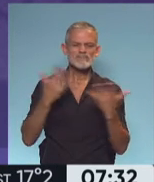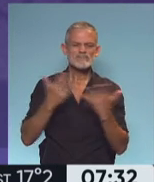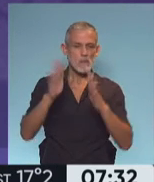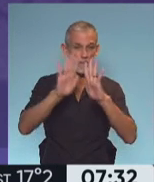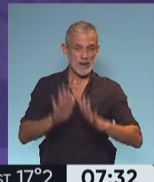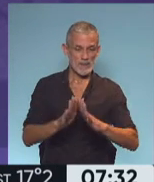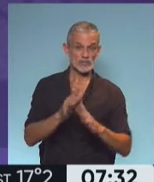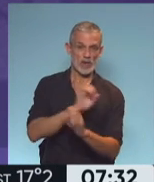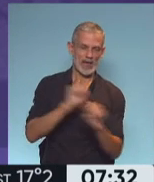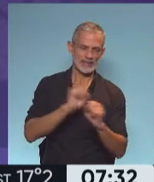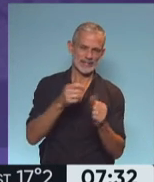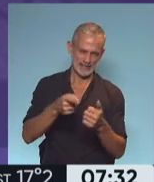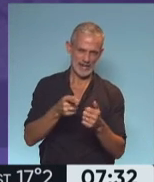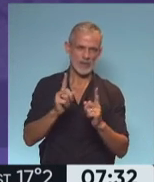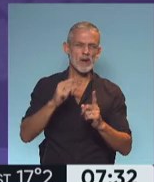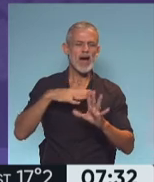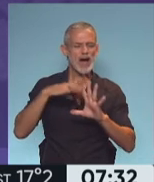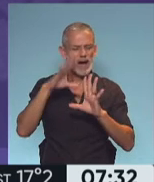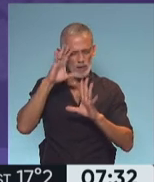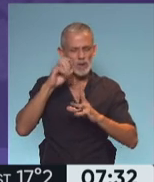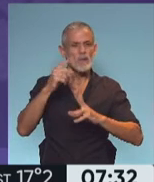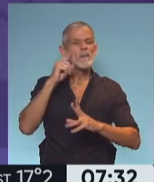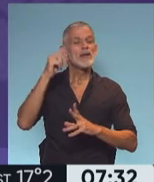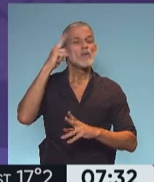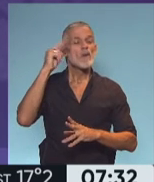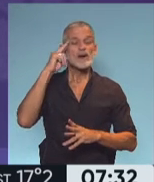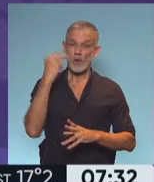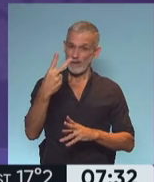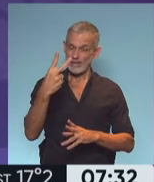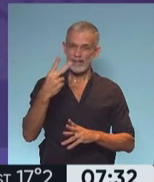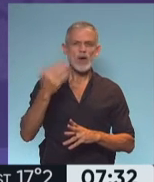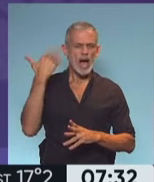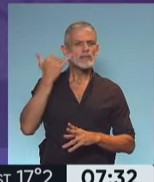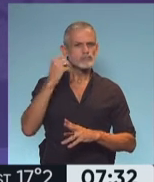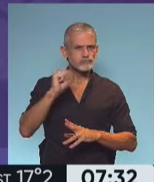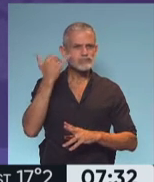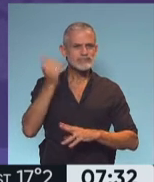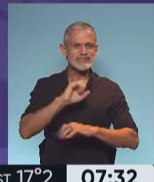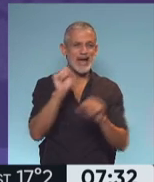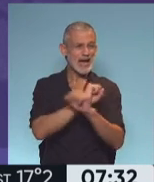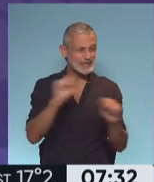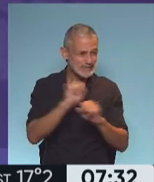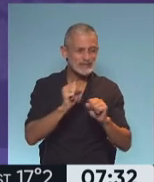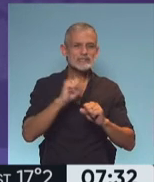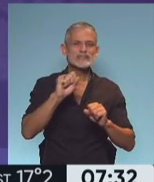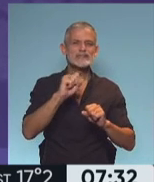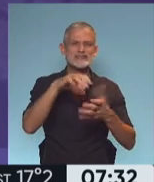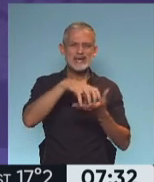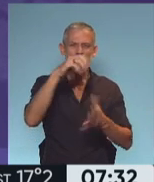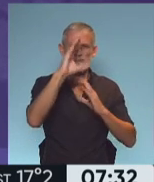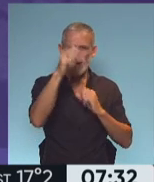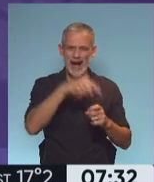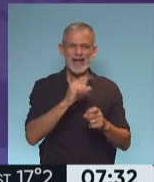del atentado recordamos que en 1992 había habido ya un primer atentado contra la embajada de israel era